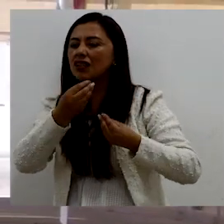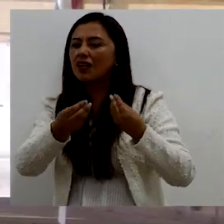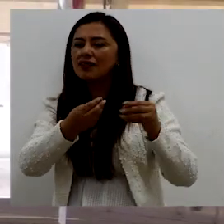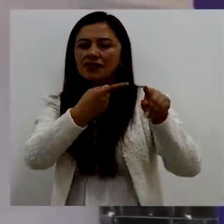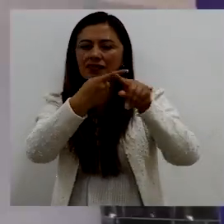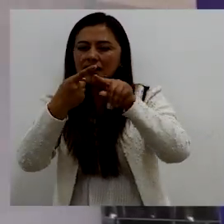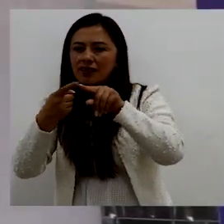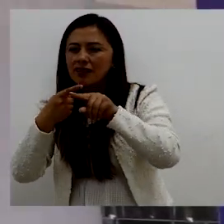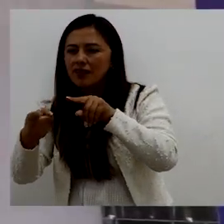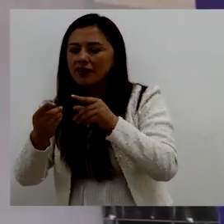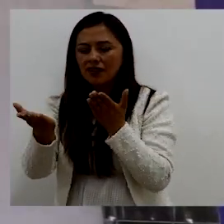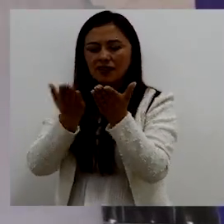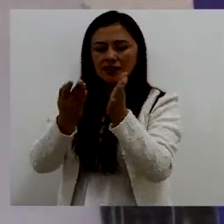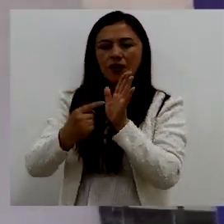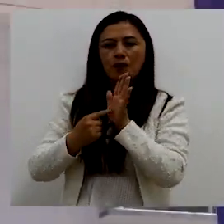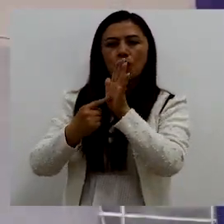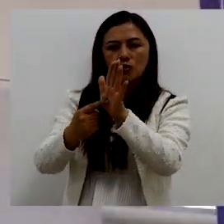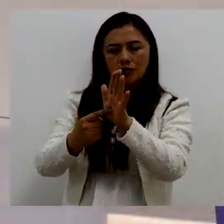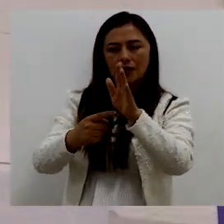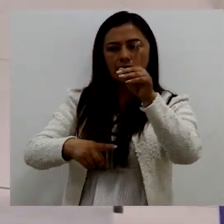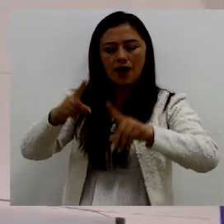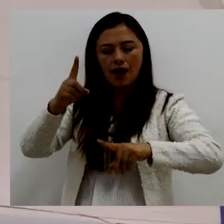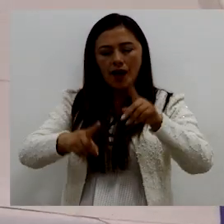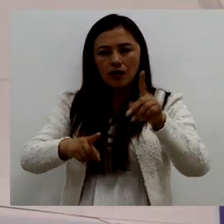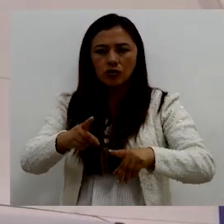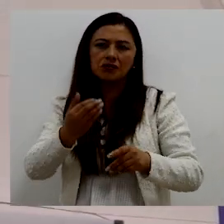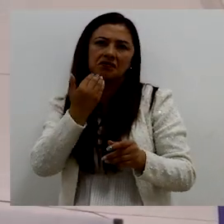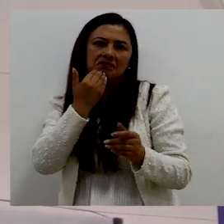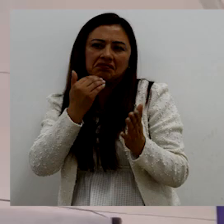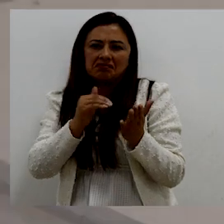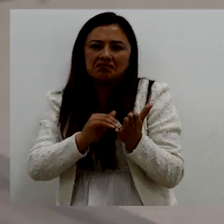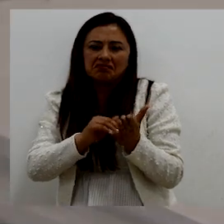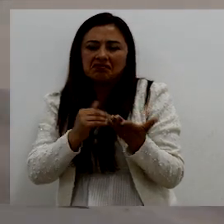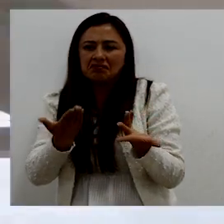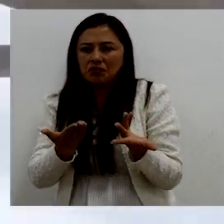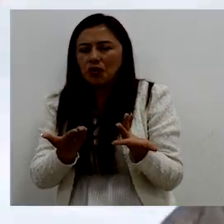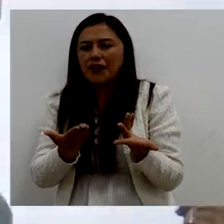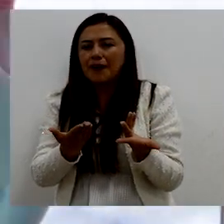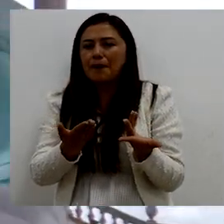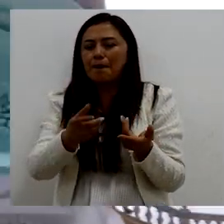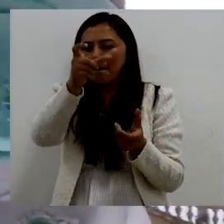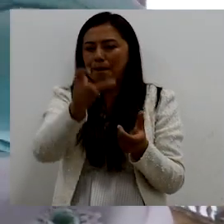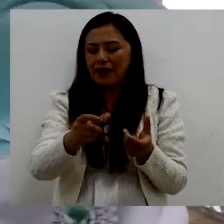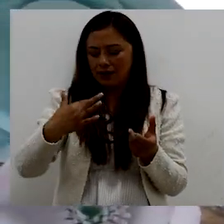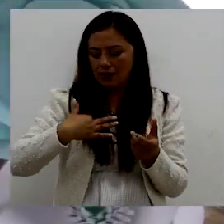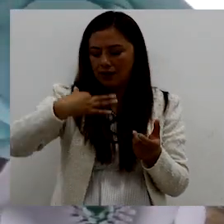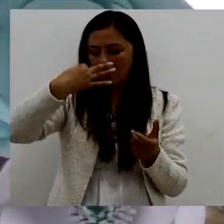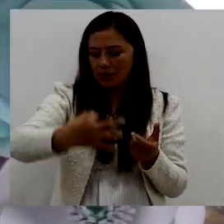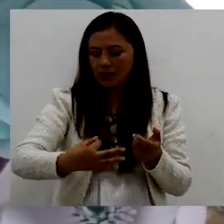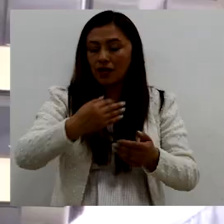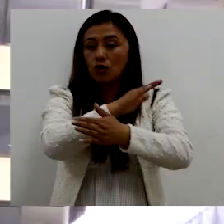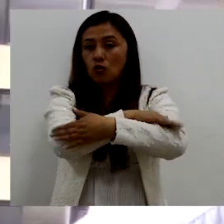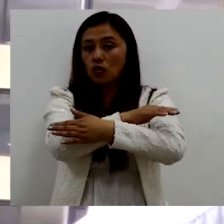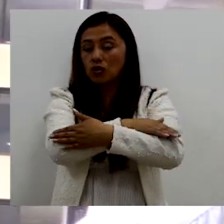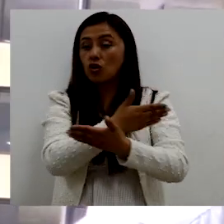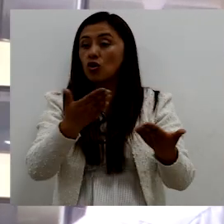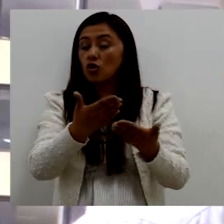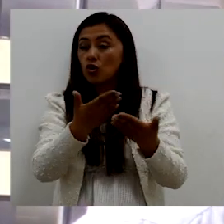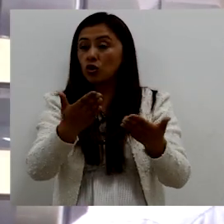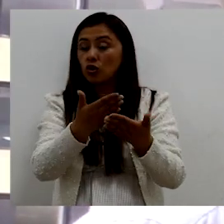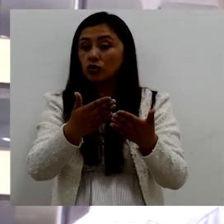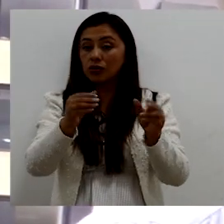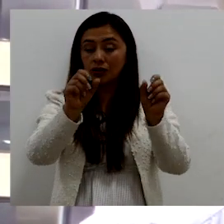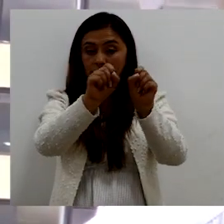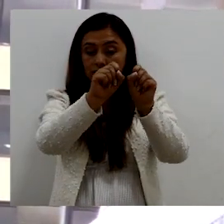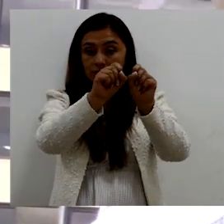que ha realizado en desarrollo de su función preventiva. Dentro de ellas, pues se encuentra el Laboratorio de la Buena Conducta, que se encuentra ubicado